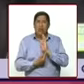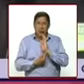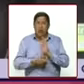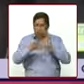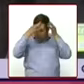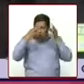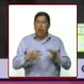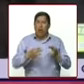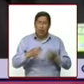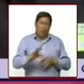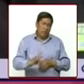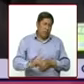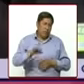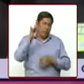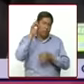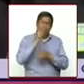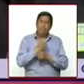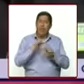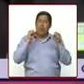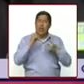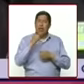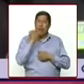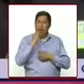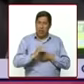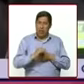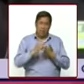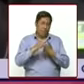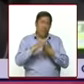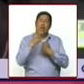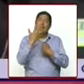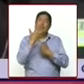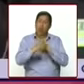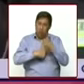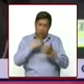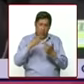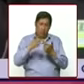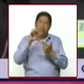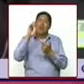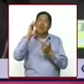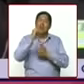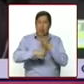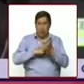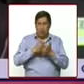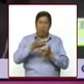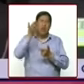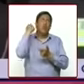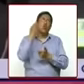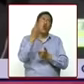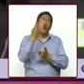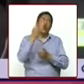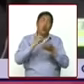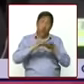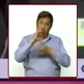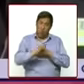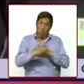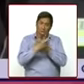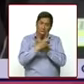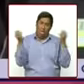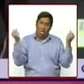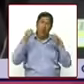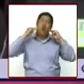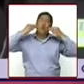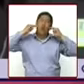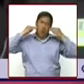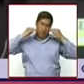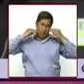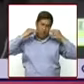consolidar la recuperación de estas dos niñas de 5 y 7 años que desaparecieron el pasado 11 de octubre y que estaba pues en